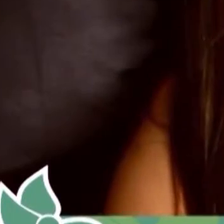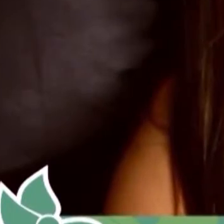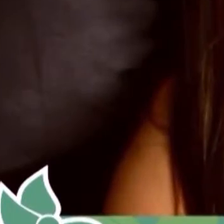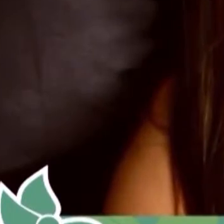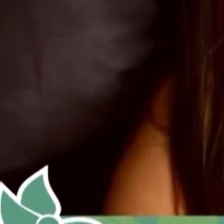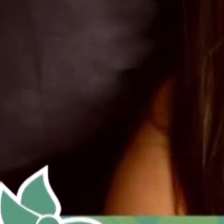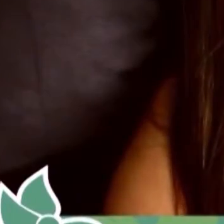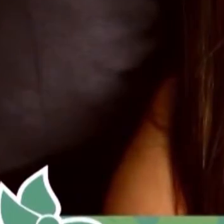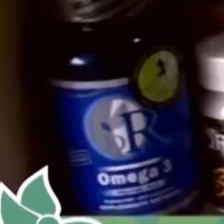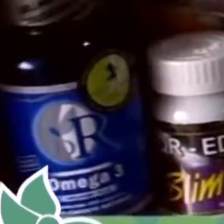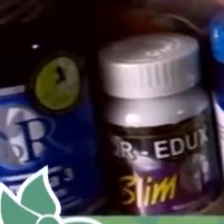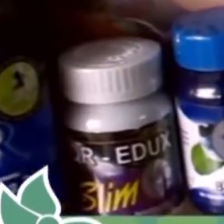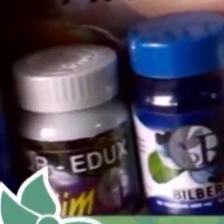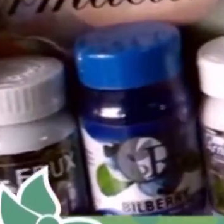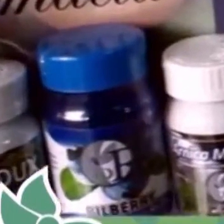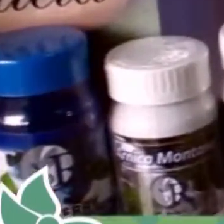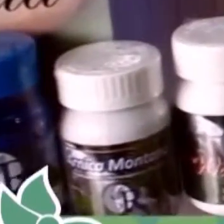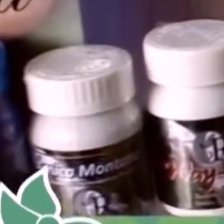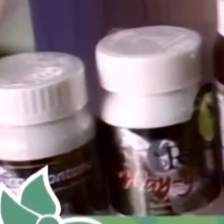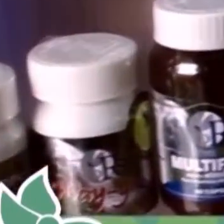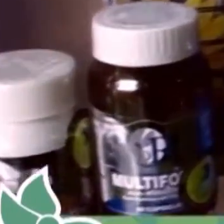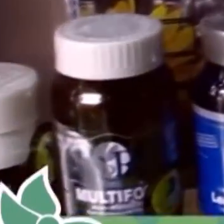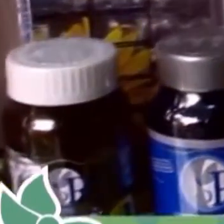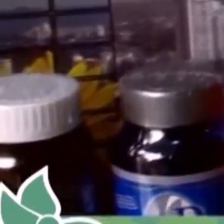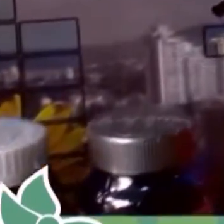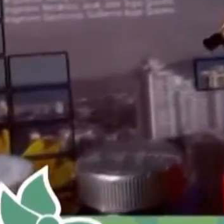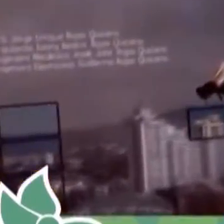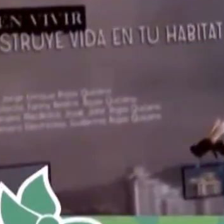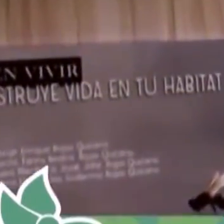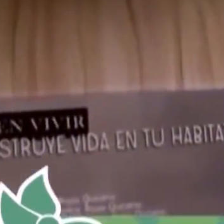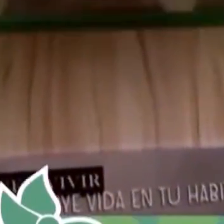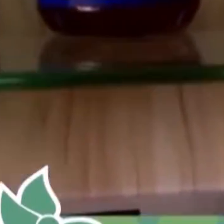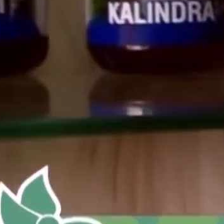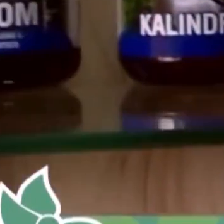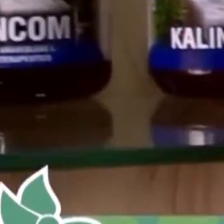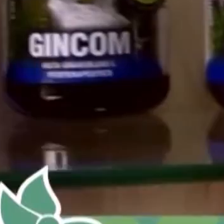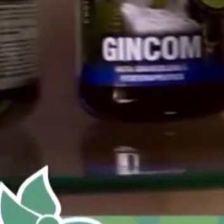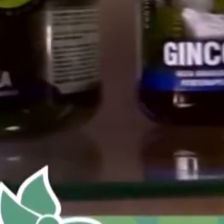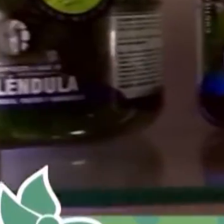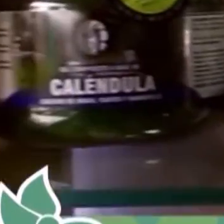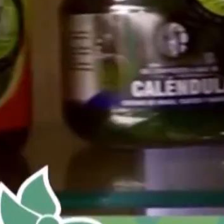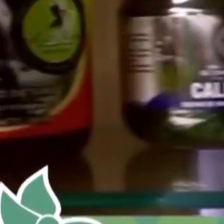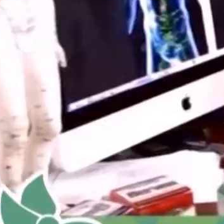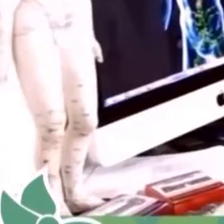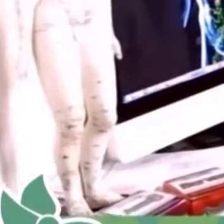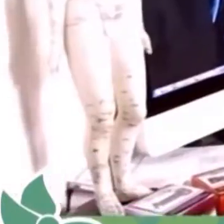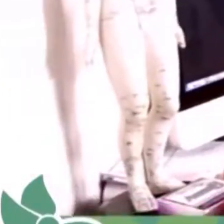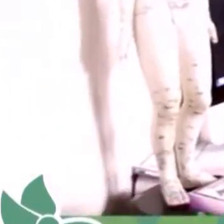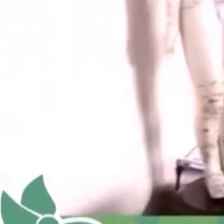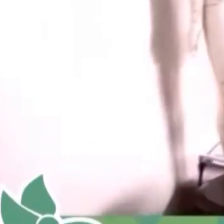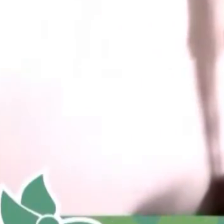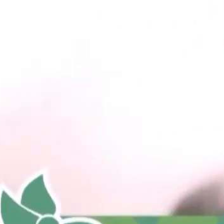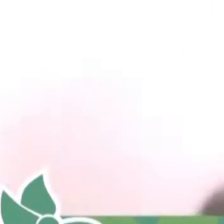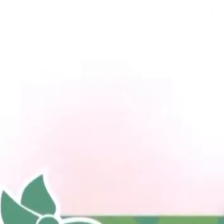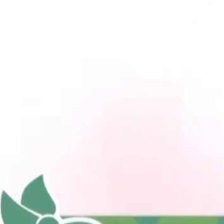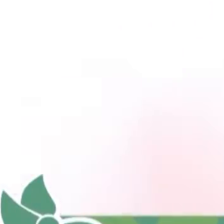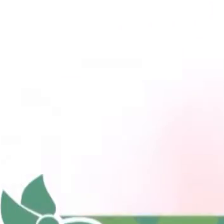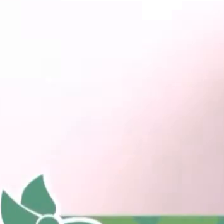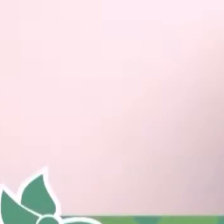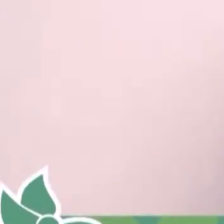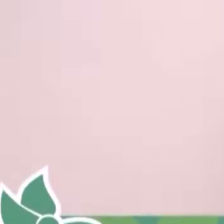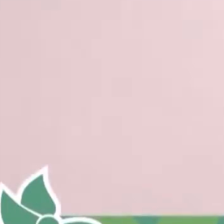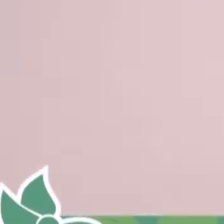de venta en Armenia, Bogotá y Clínica Alternativa, distribuidor de los medicamentos Dr. Rojas. Porque tú te lo mereces, Centro